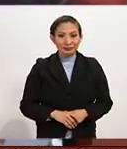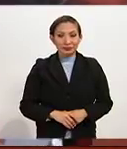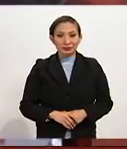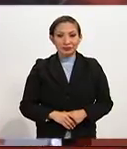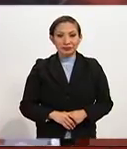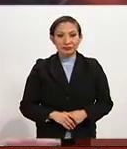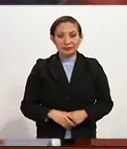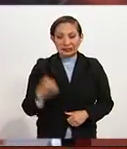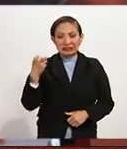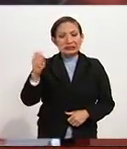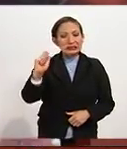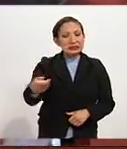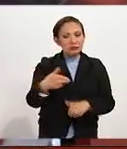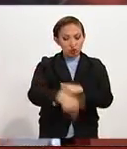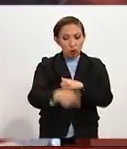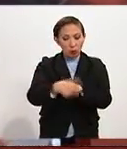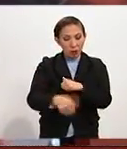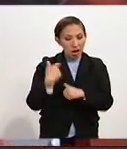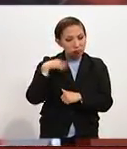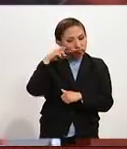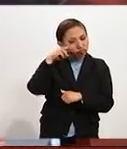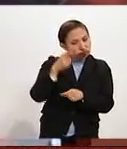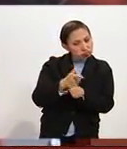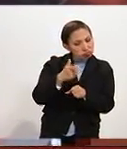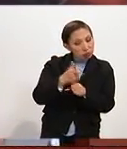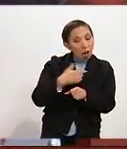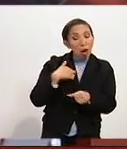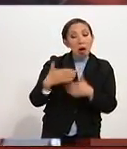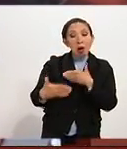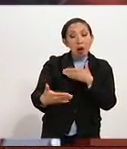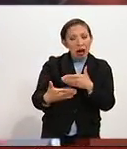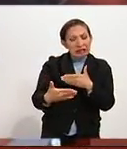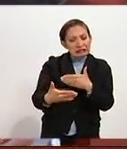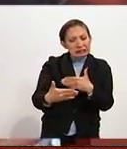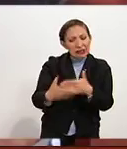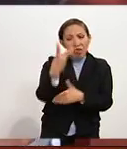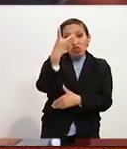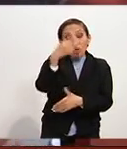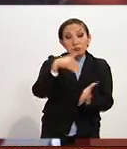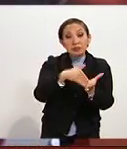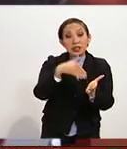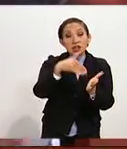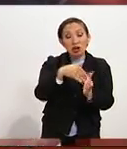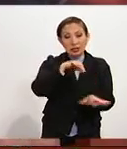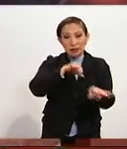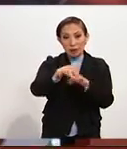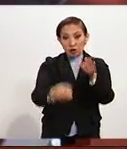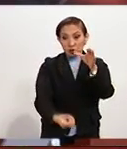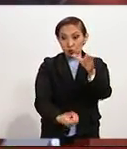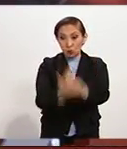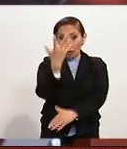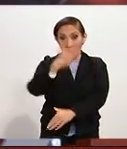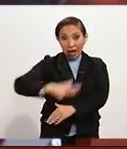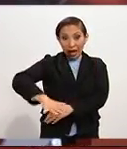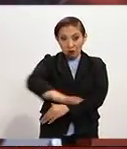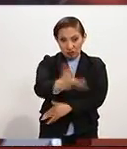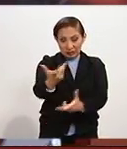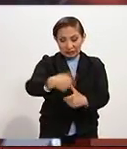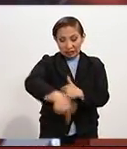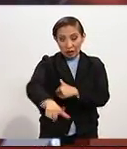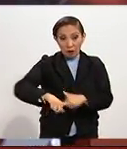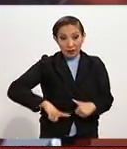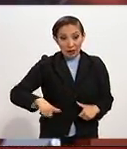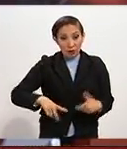2015. Estos son datos que nos acercan ya a casi 2 millones de empleos generados en lo que va de